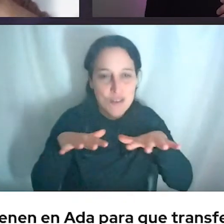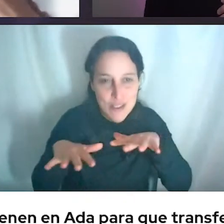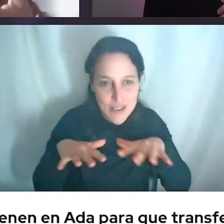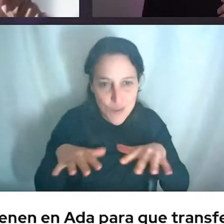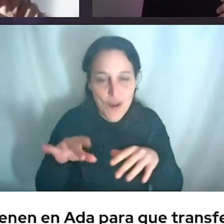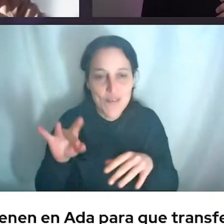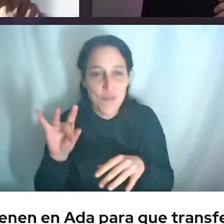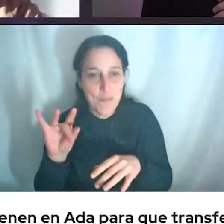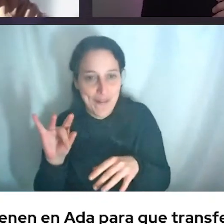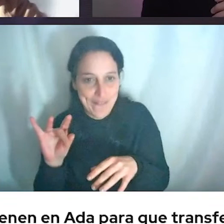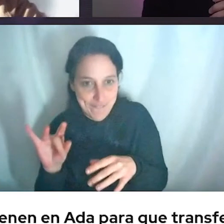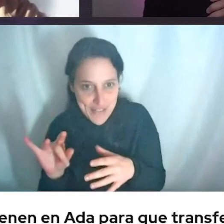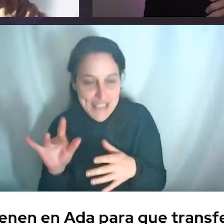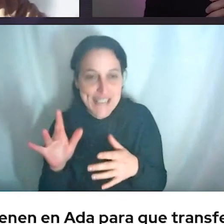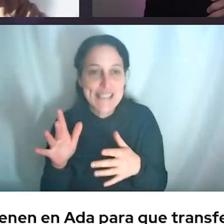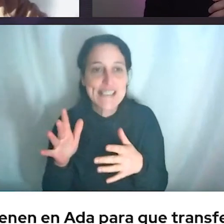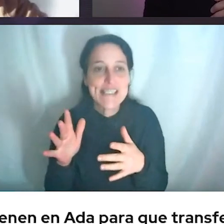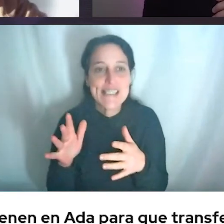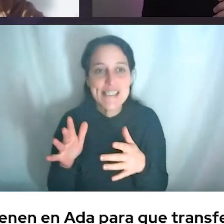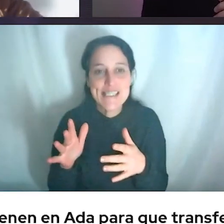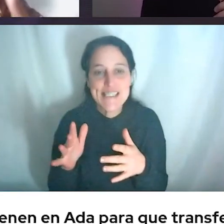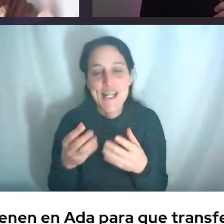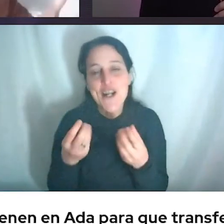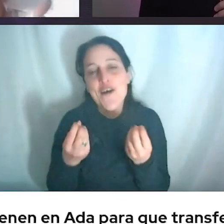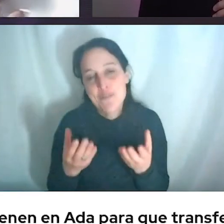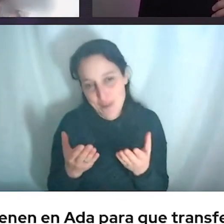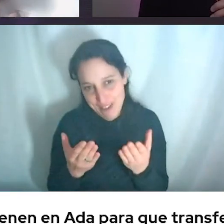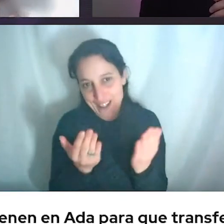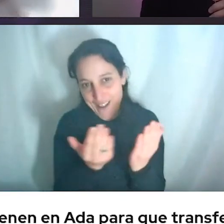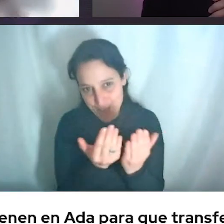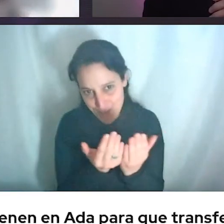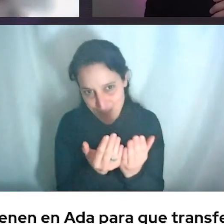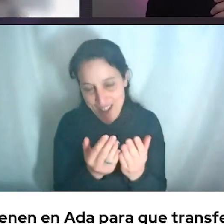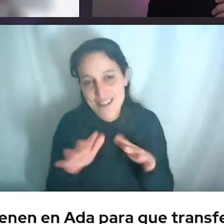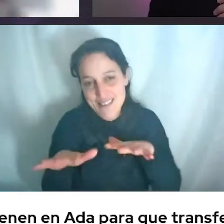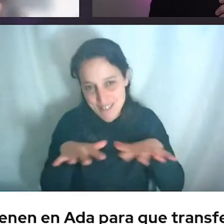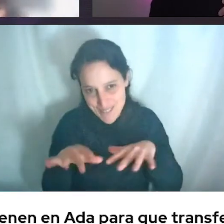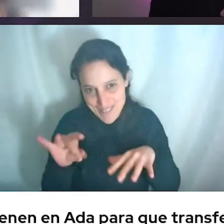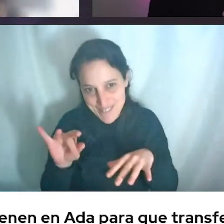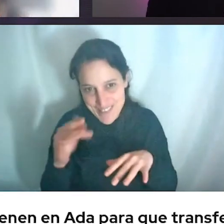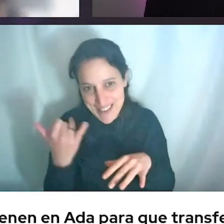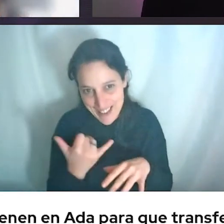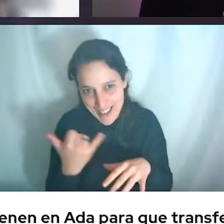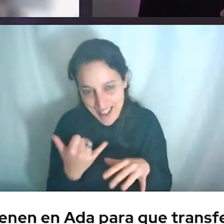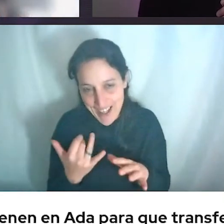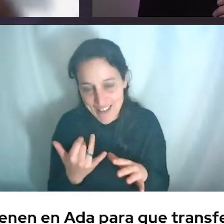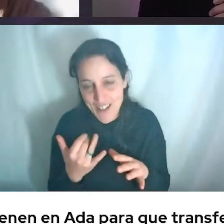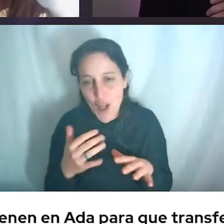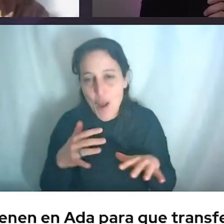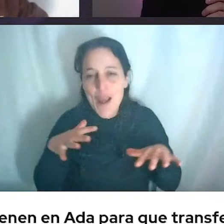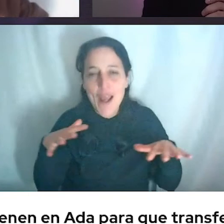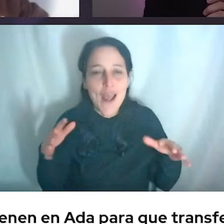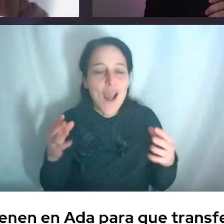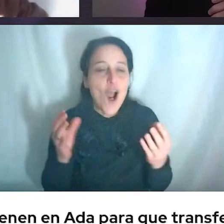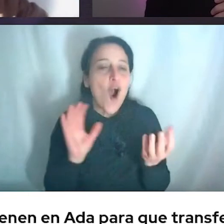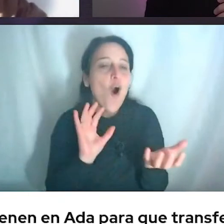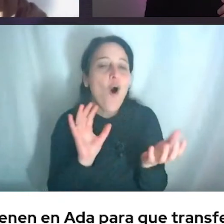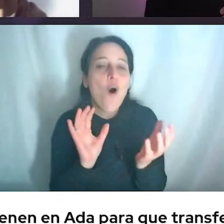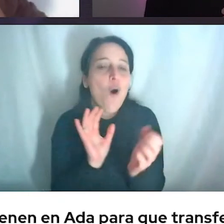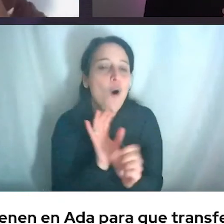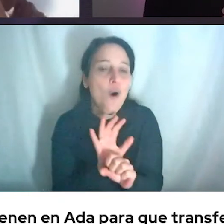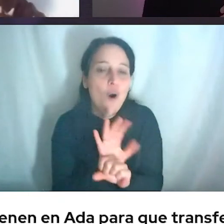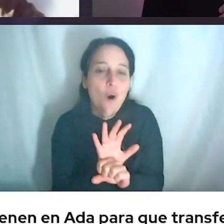programación cuando la vas aprendiendo es frustrante. Entonces, se genera esta red de acompañamiento que está re buena, ¿no? Si bien